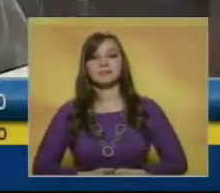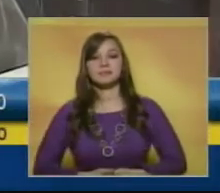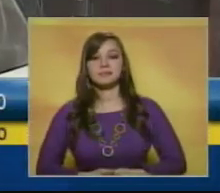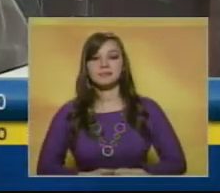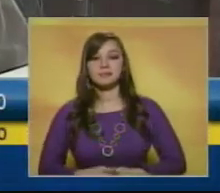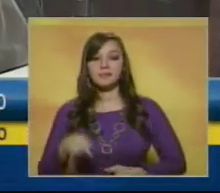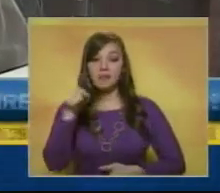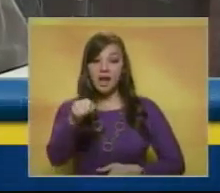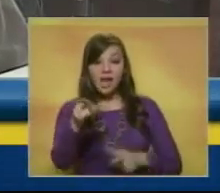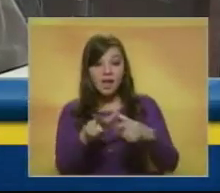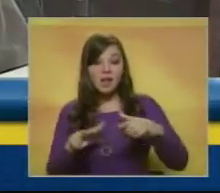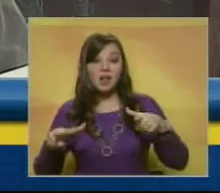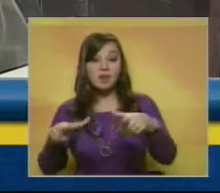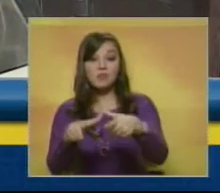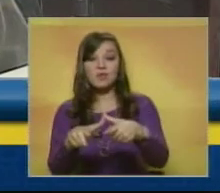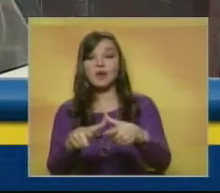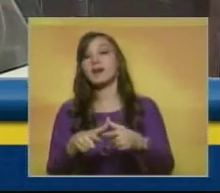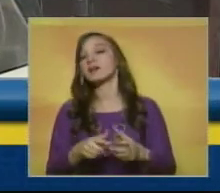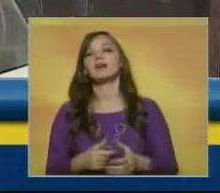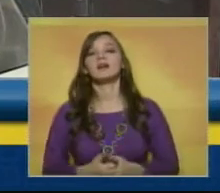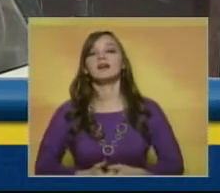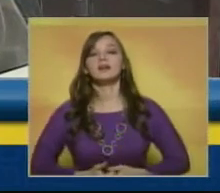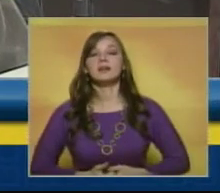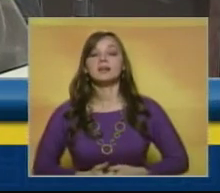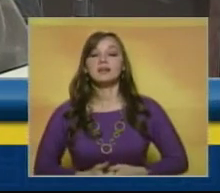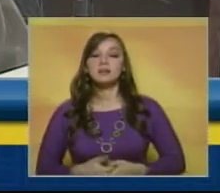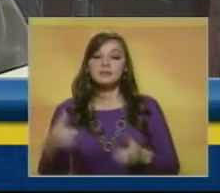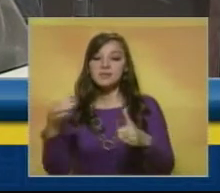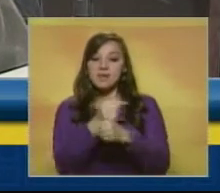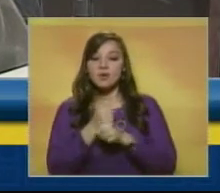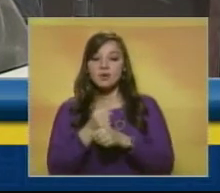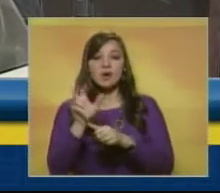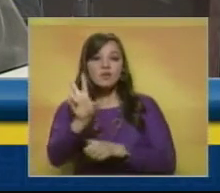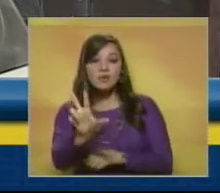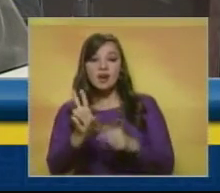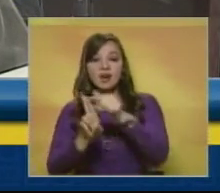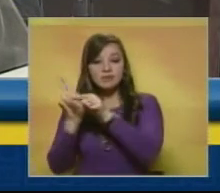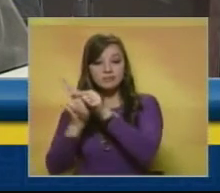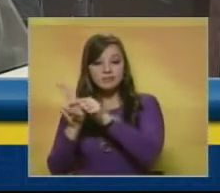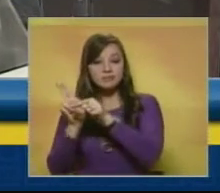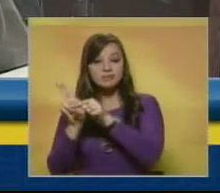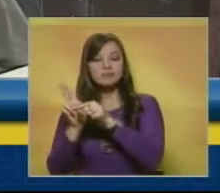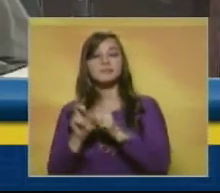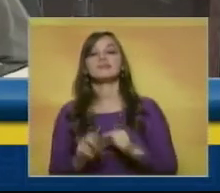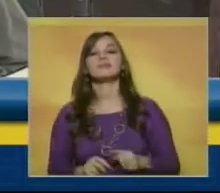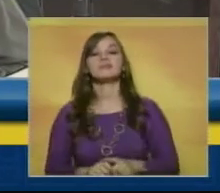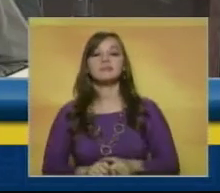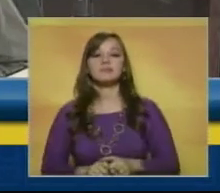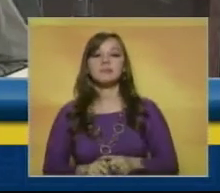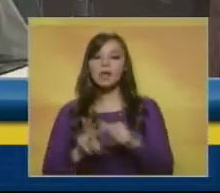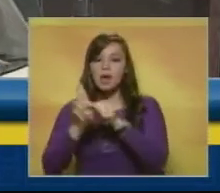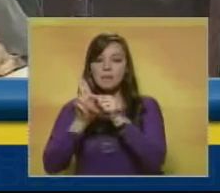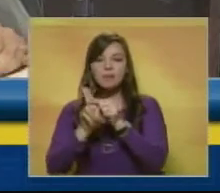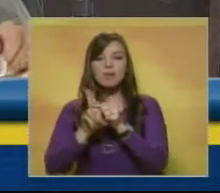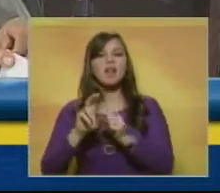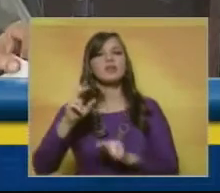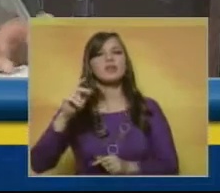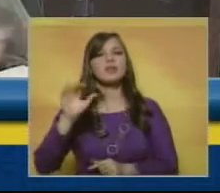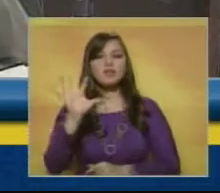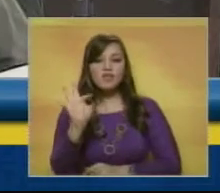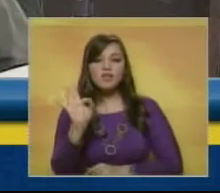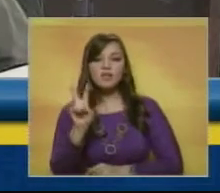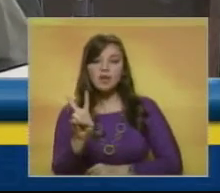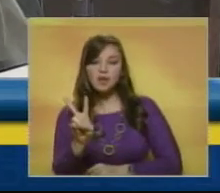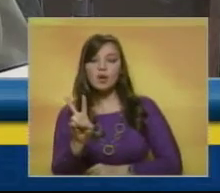En el lugar, para el momento, se incautaron 3 armas de fuego, una pistola Beretta 92F, S